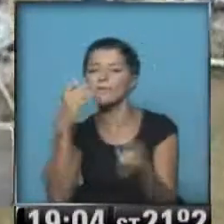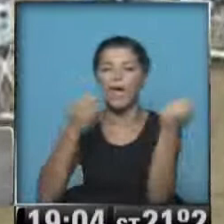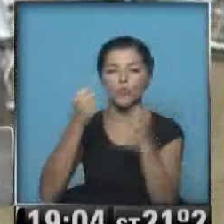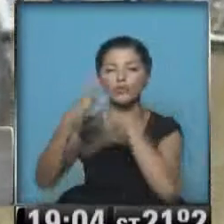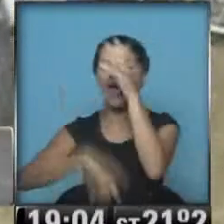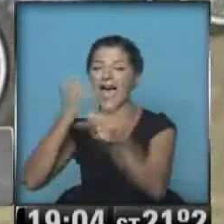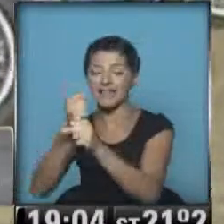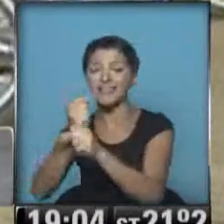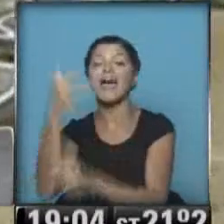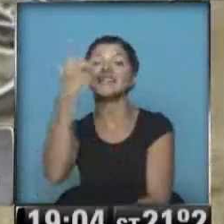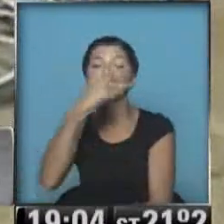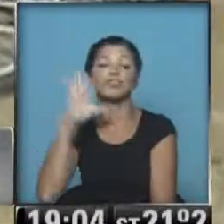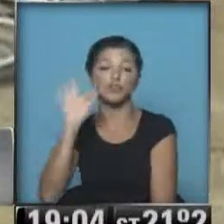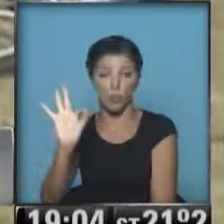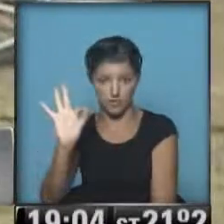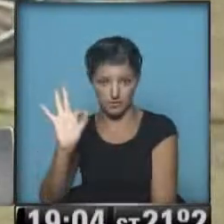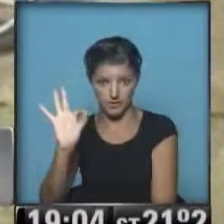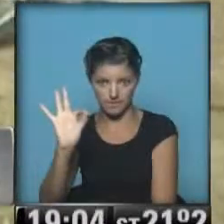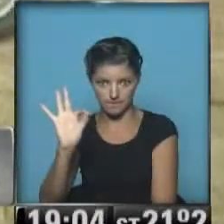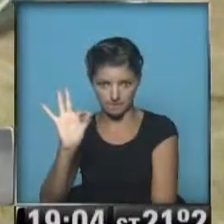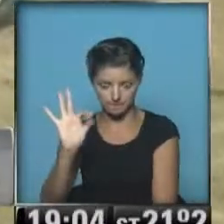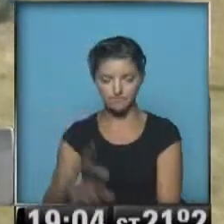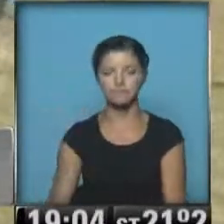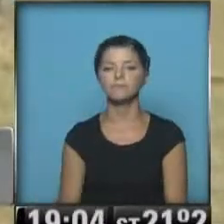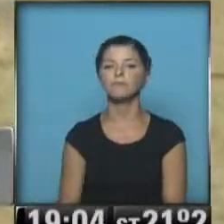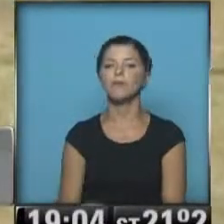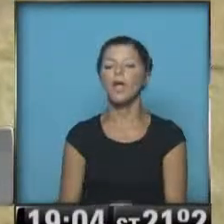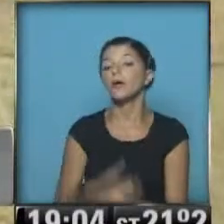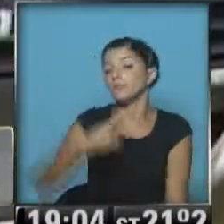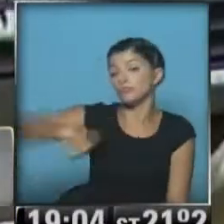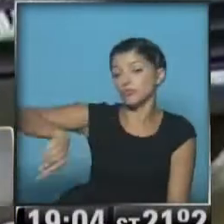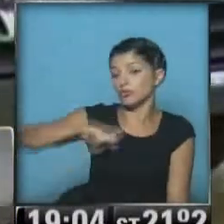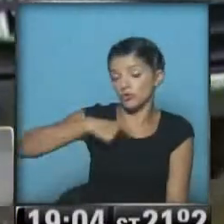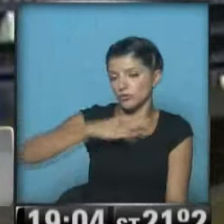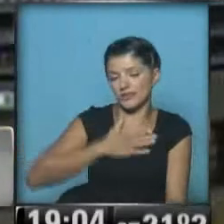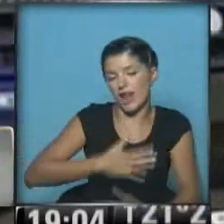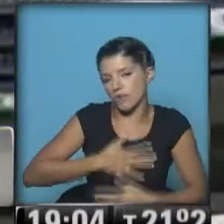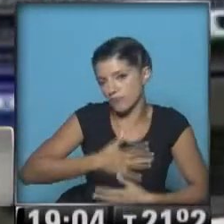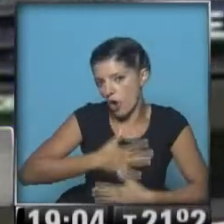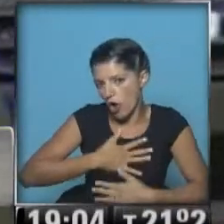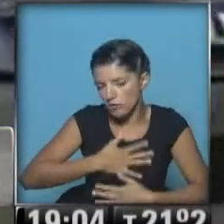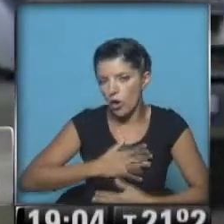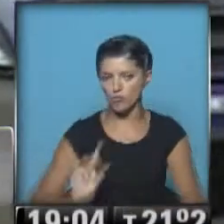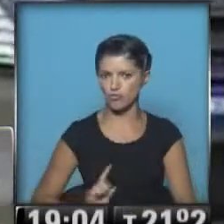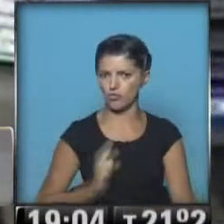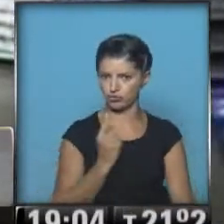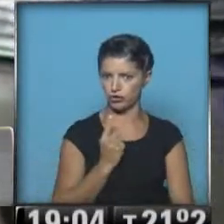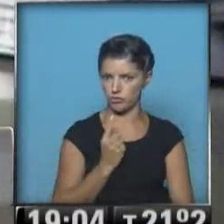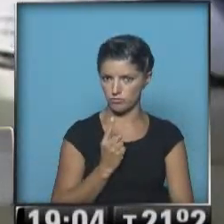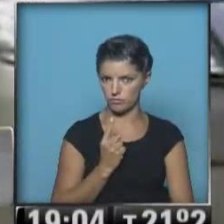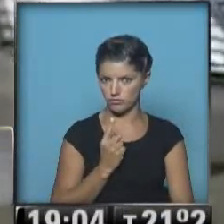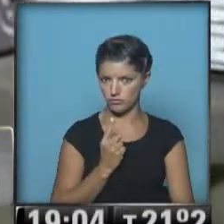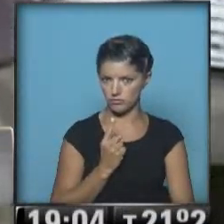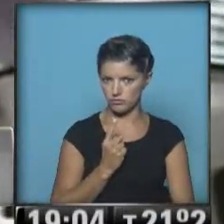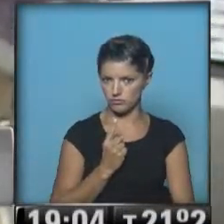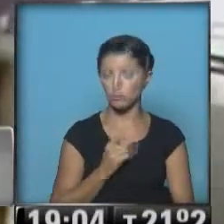completar los 350 patrulleros en los próximos 40 días. Para nosotros es una alegría, es un orgullo, es una